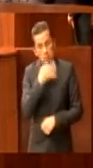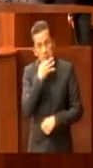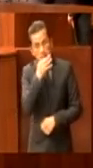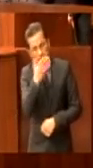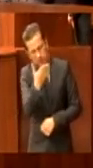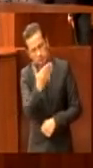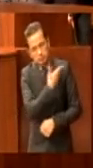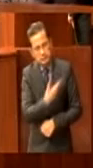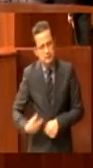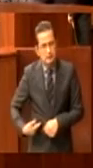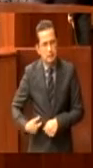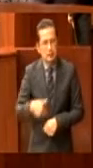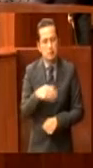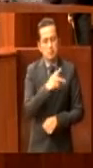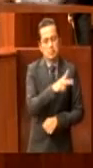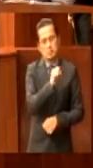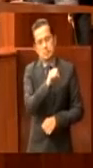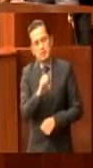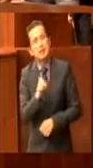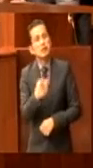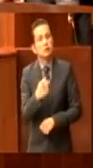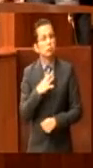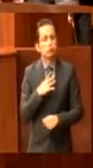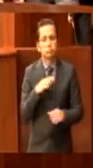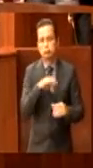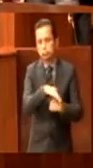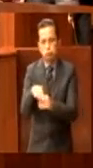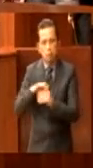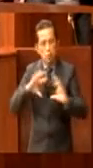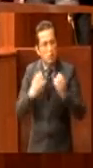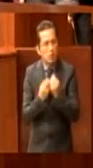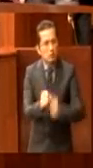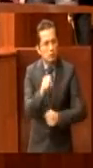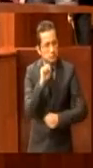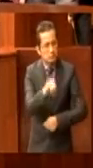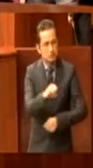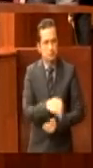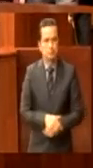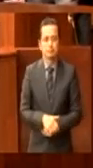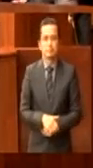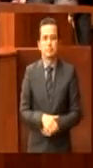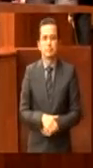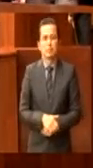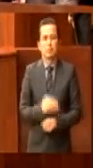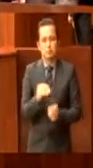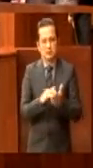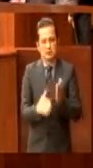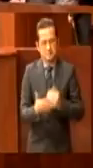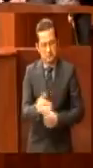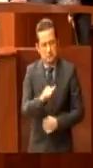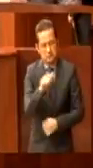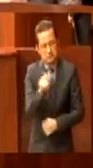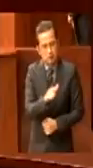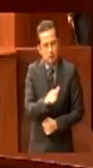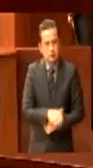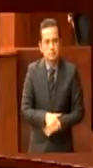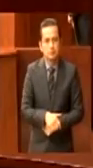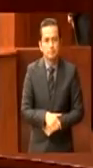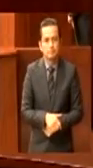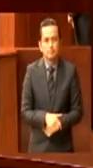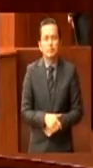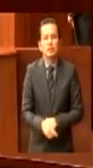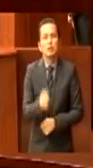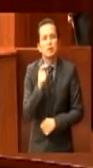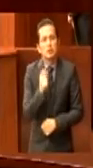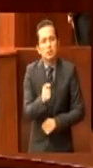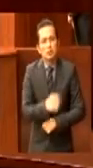procedimientos sancionadores de la cuenta se aprobaron por unanimidad de votos muchísimas gracias álex en consecuencia